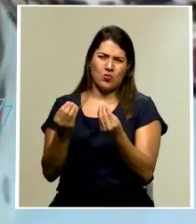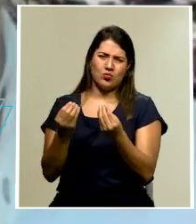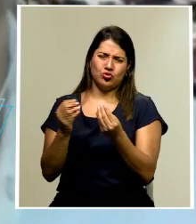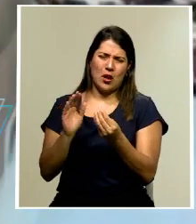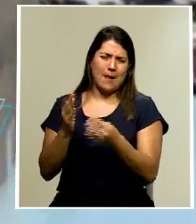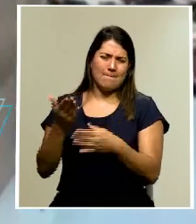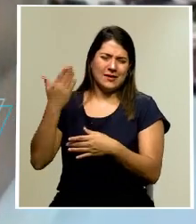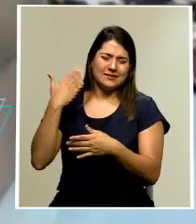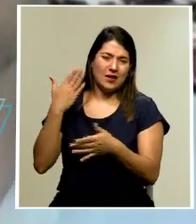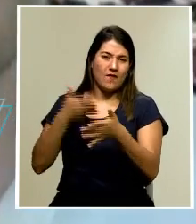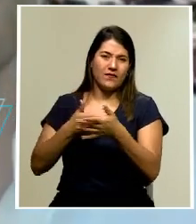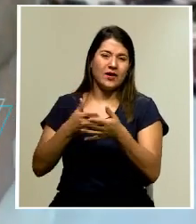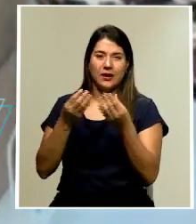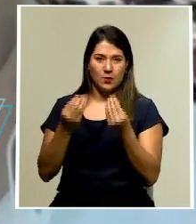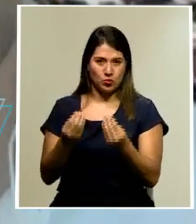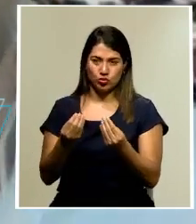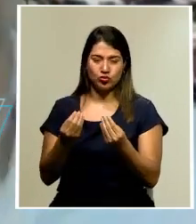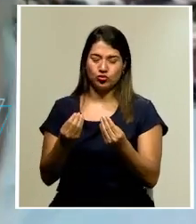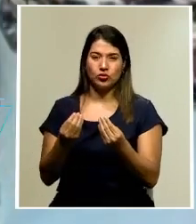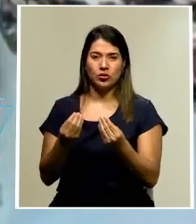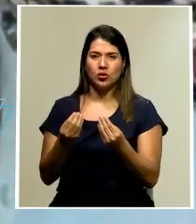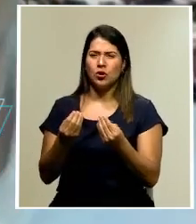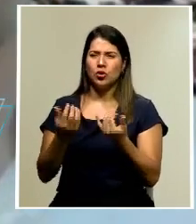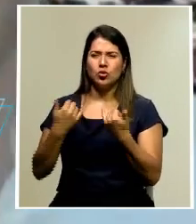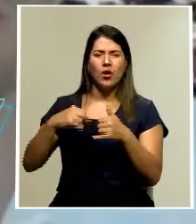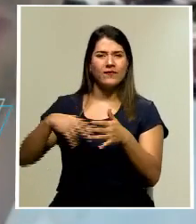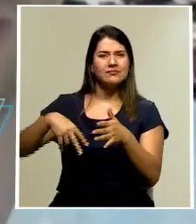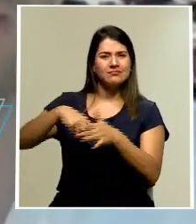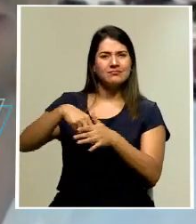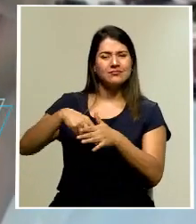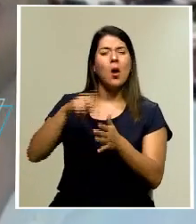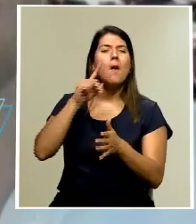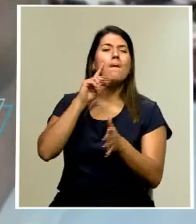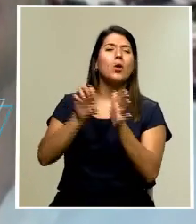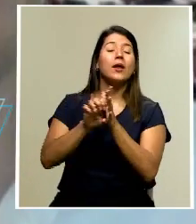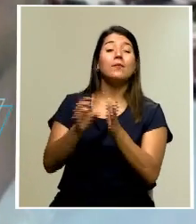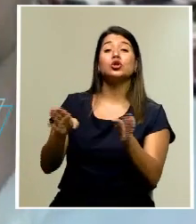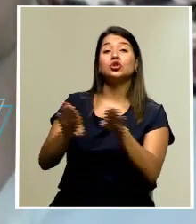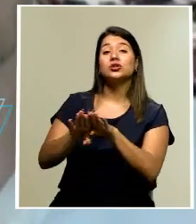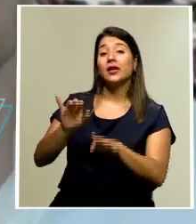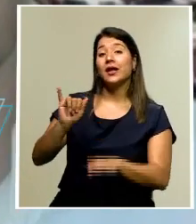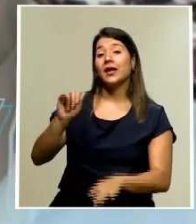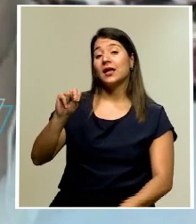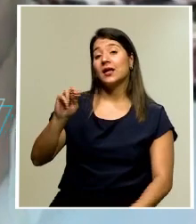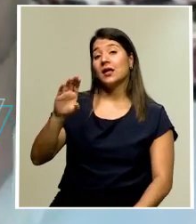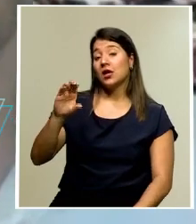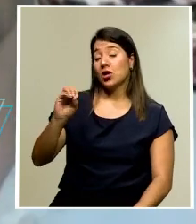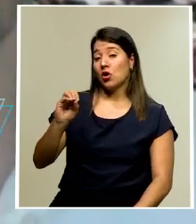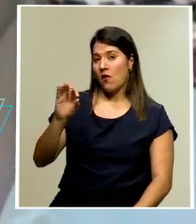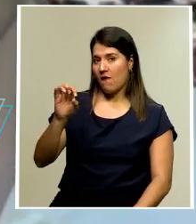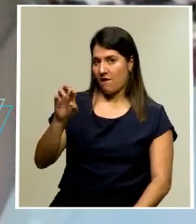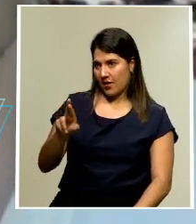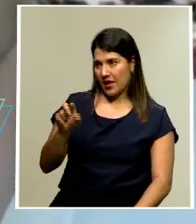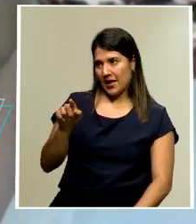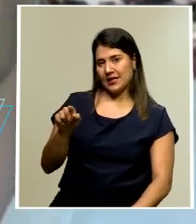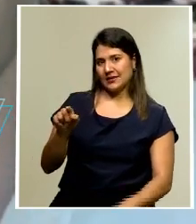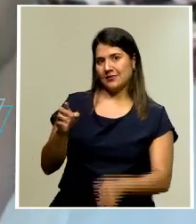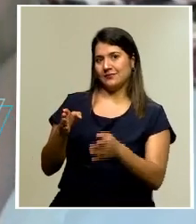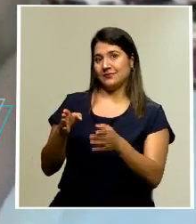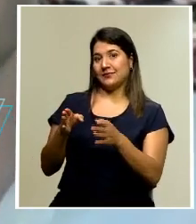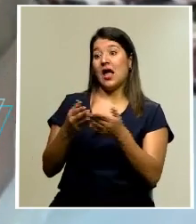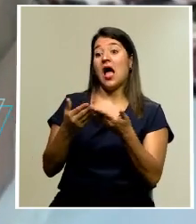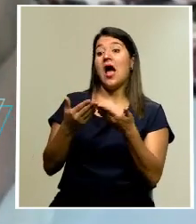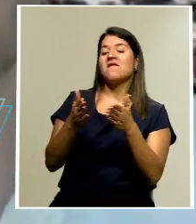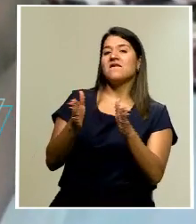mucho, digamos, todavía le pesan, le constituyen un lastre el cierre de Incofer, el cierre técnico de Incofer, que lo mantuvo abierto,